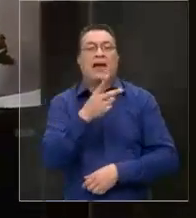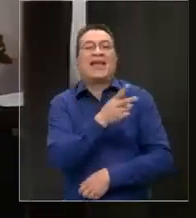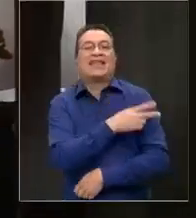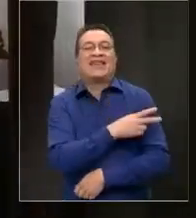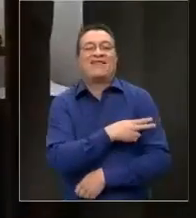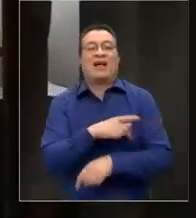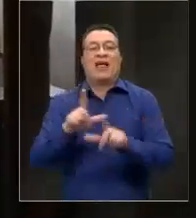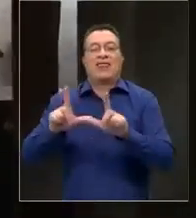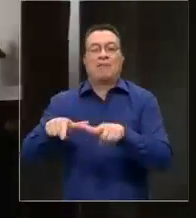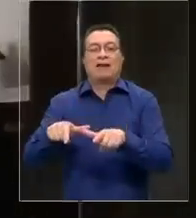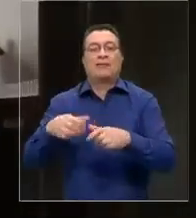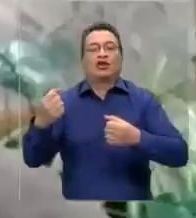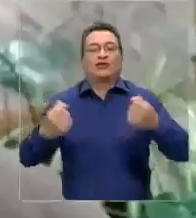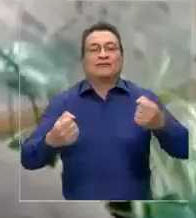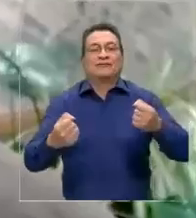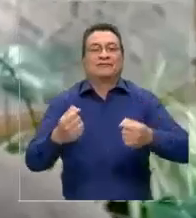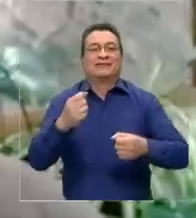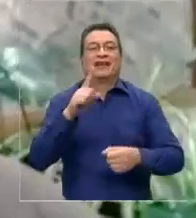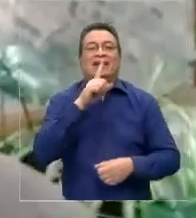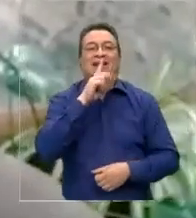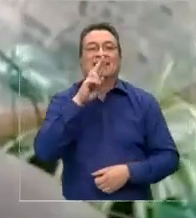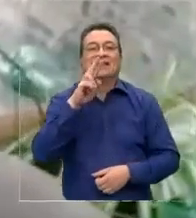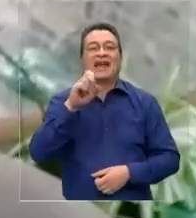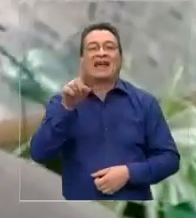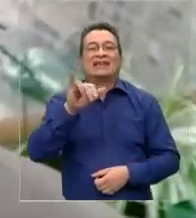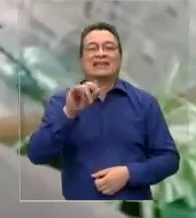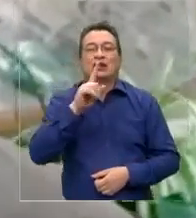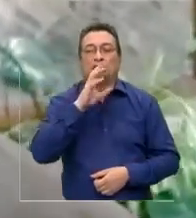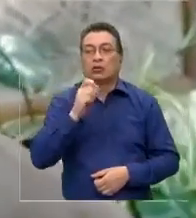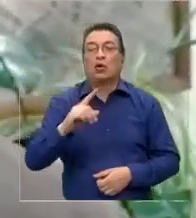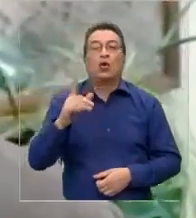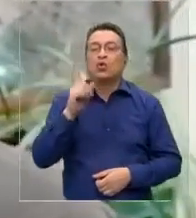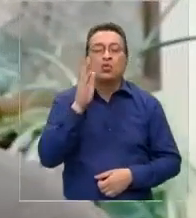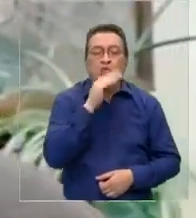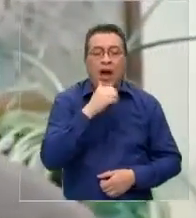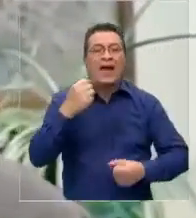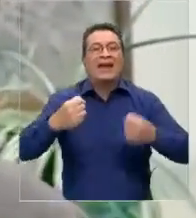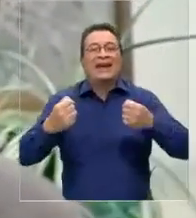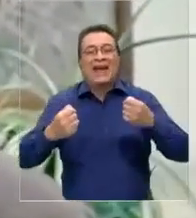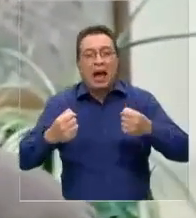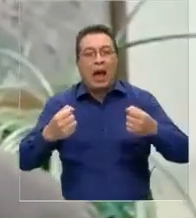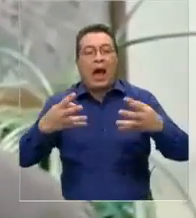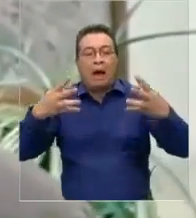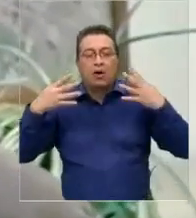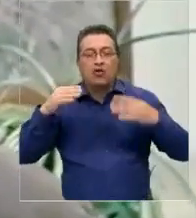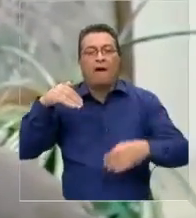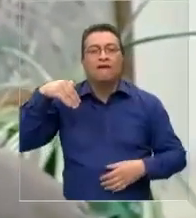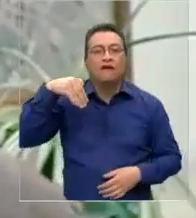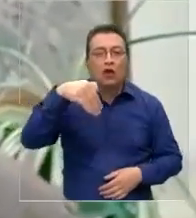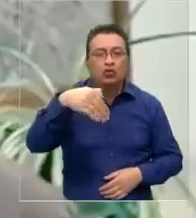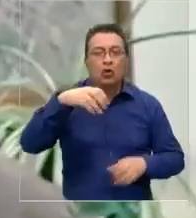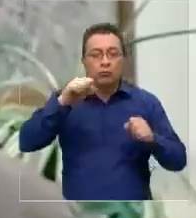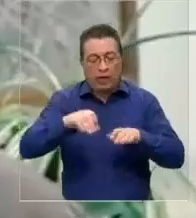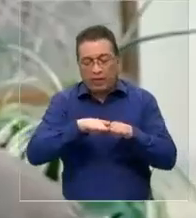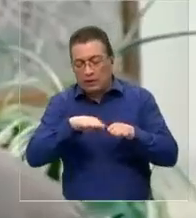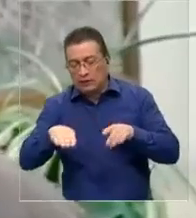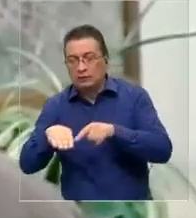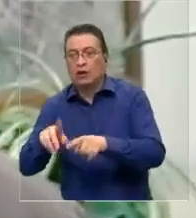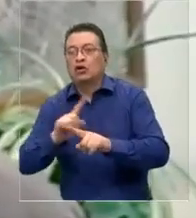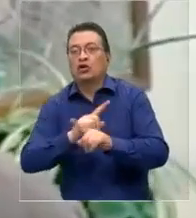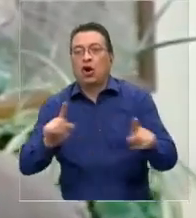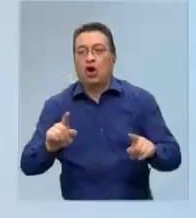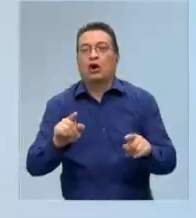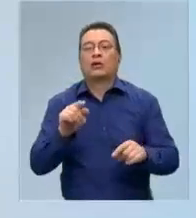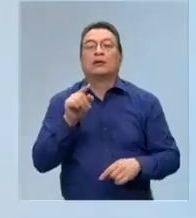del departamento de tránsito. Ningún camión, ningún bus o taxibús se puede estacionar. Hay